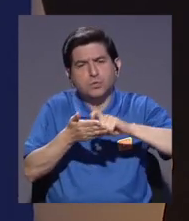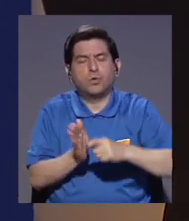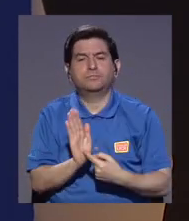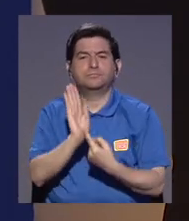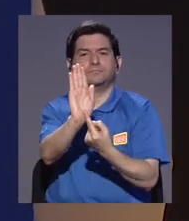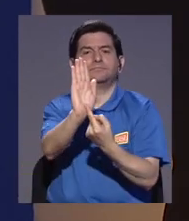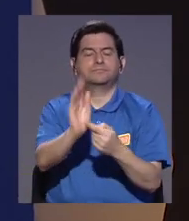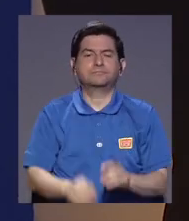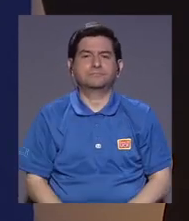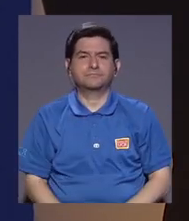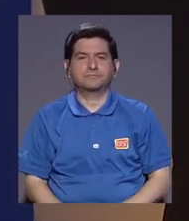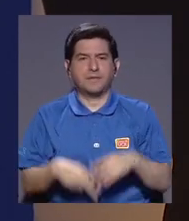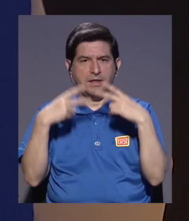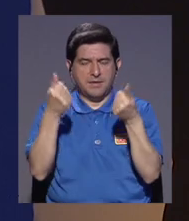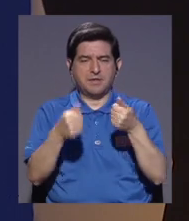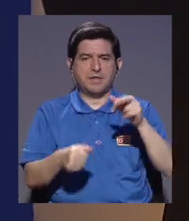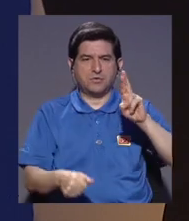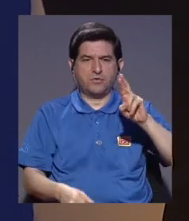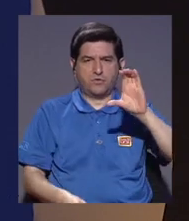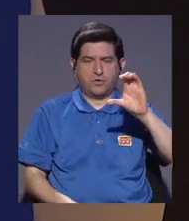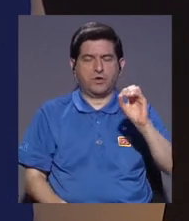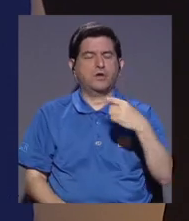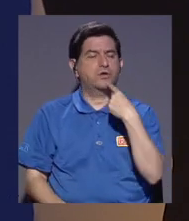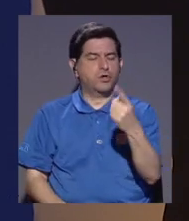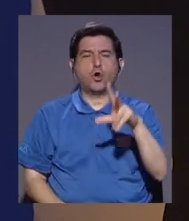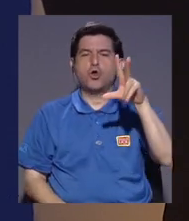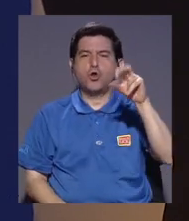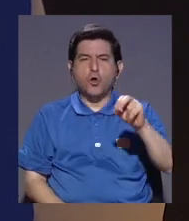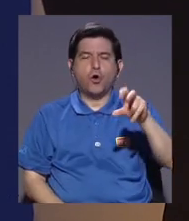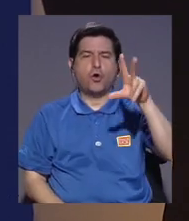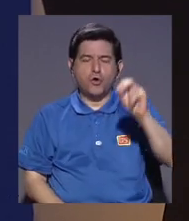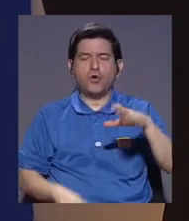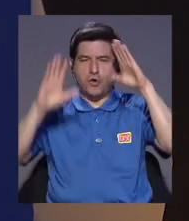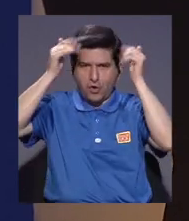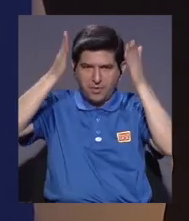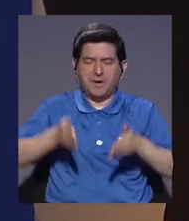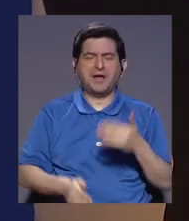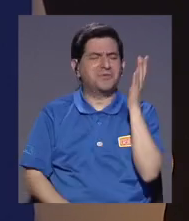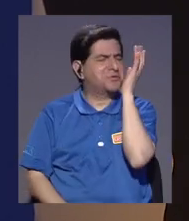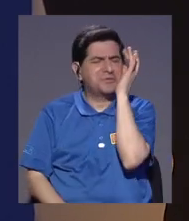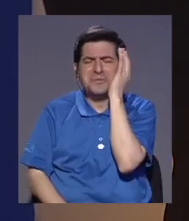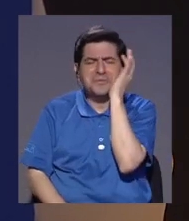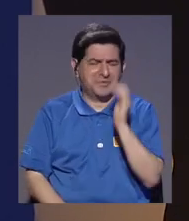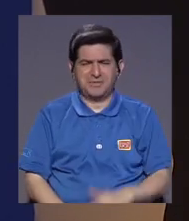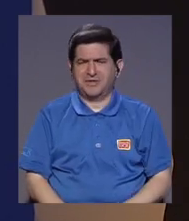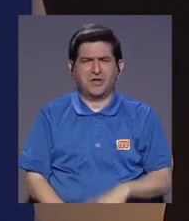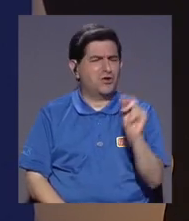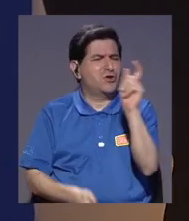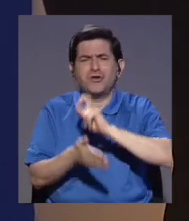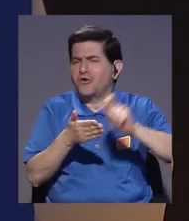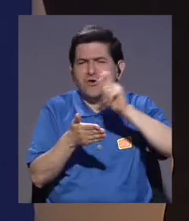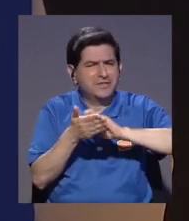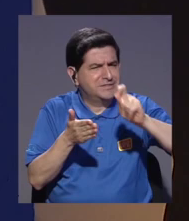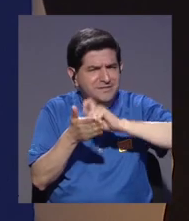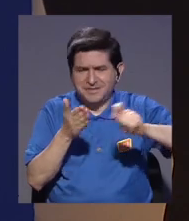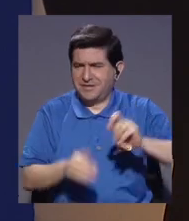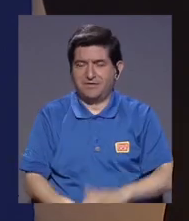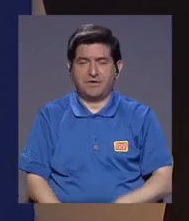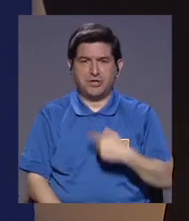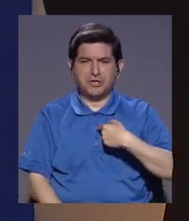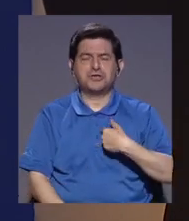para apuntar la primera todo lo digo le dice no no señor embajador no se preocupe no tiene que escribirla